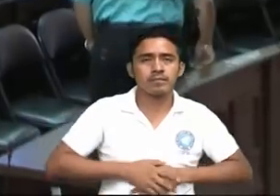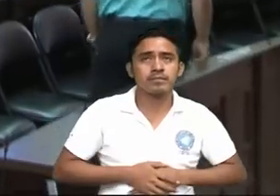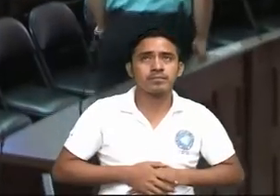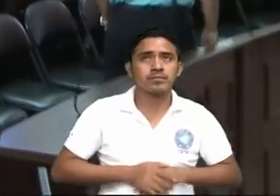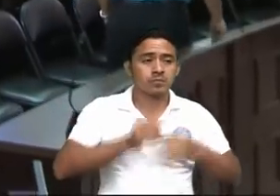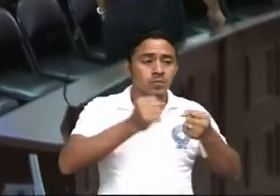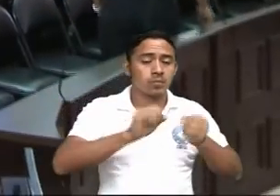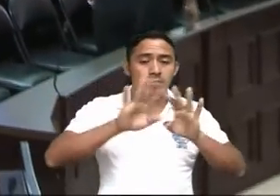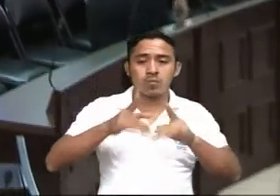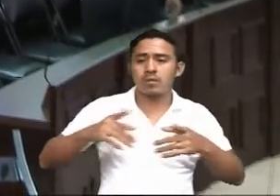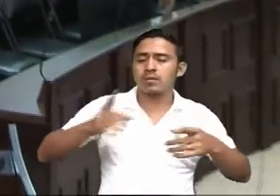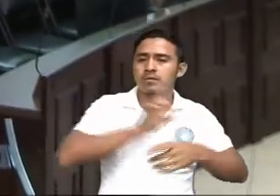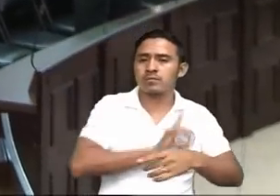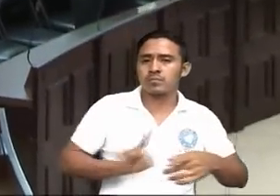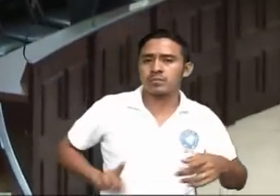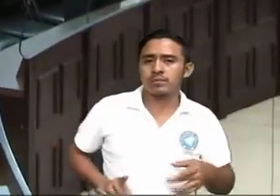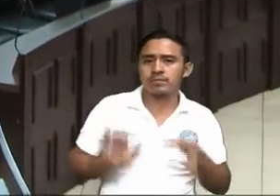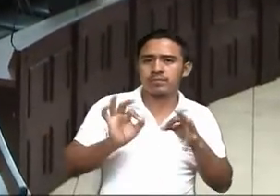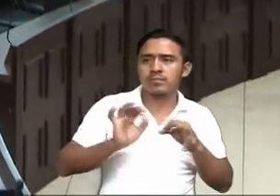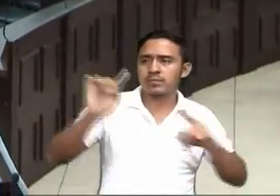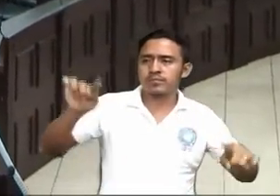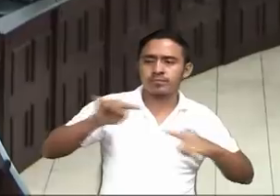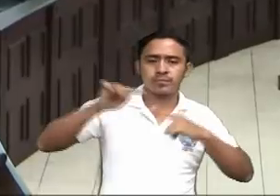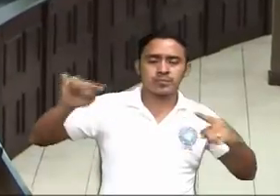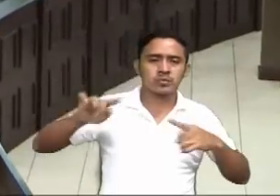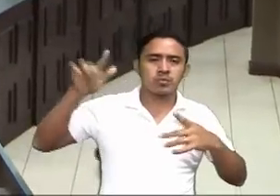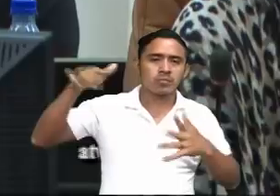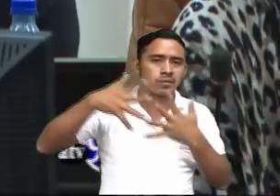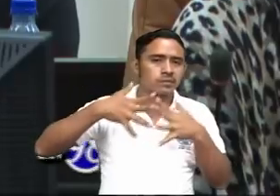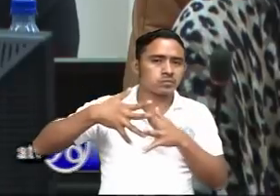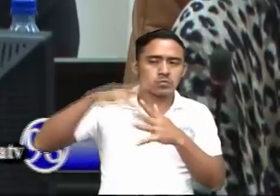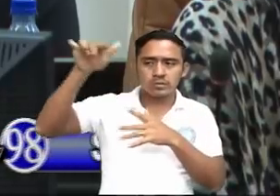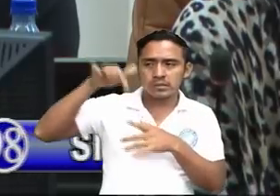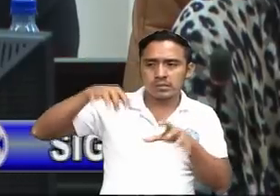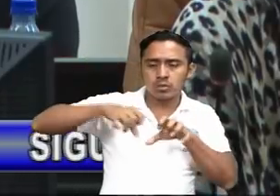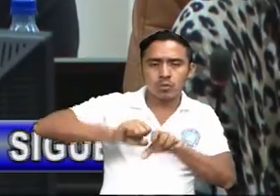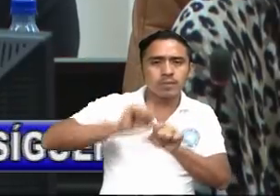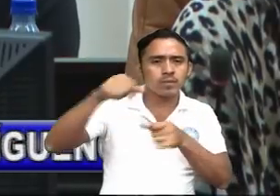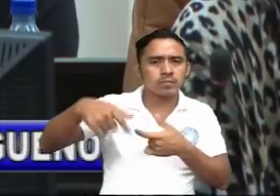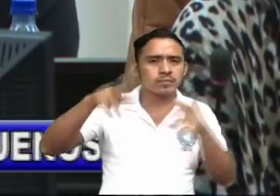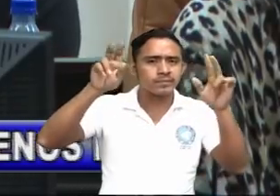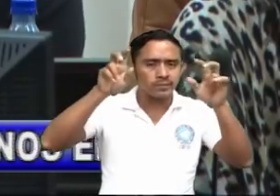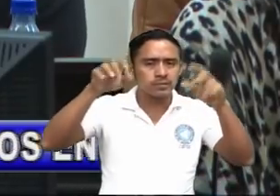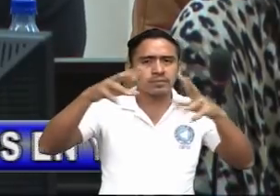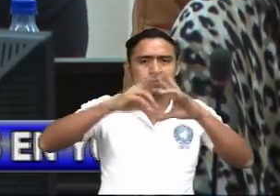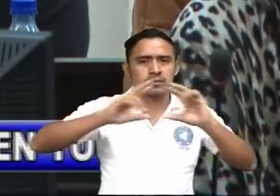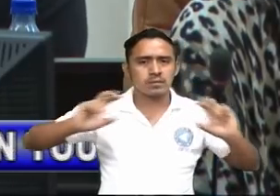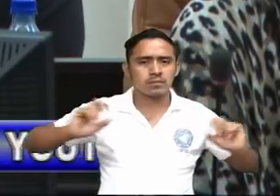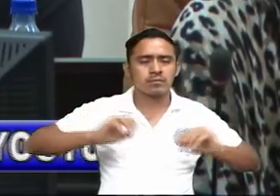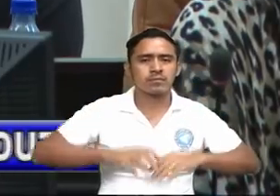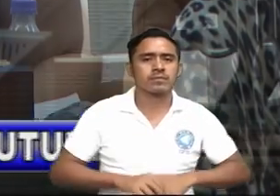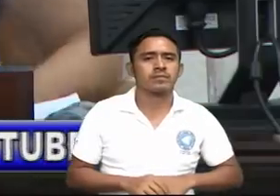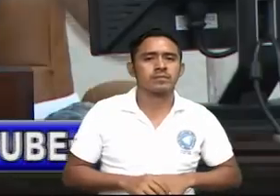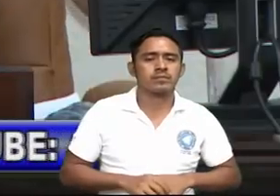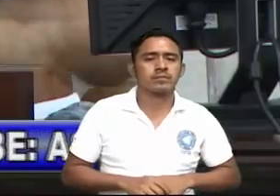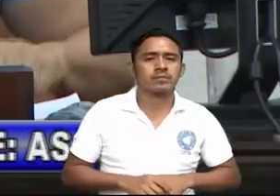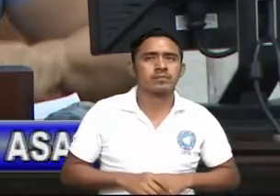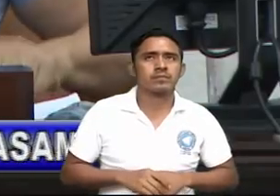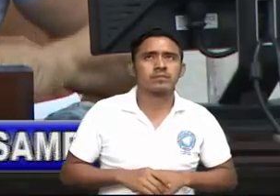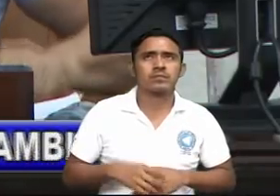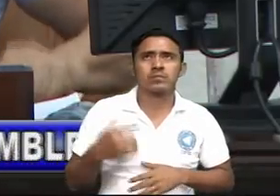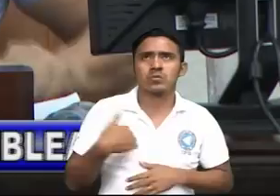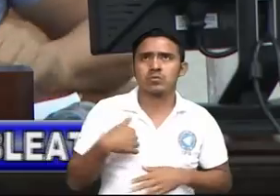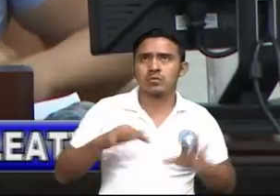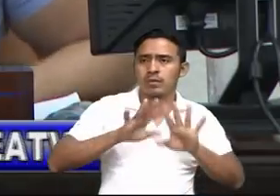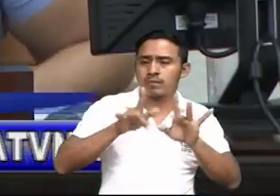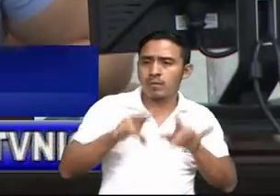y los parlamentarios cerraron filas en contra del injerencismo norteamericano en los asuntos internos de Nicaragua. Yo soy una mujer